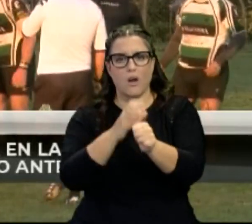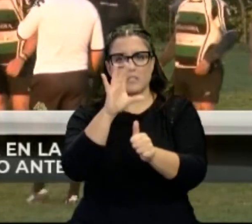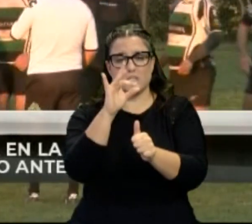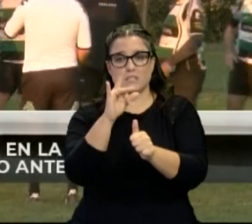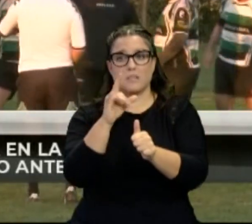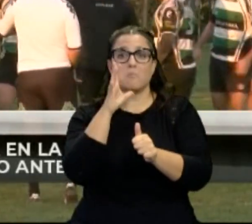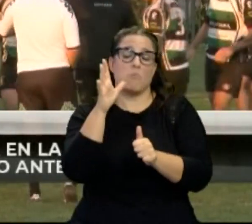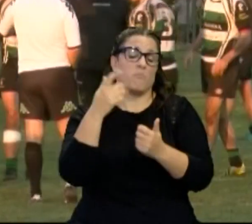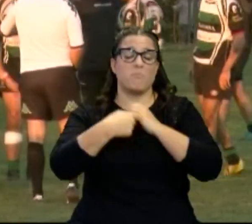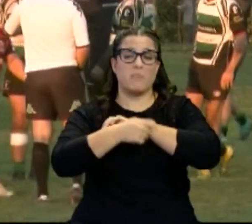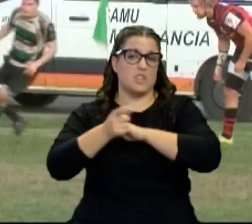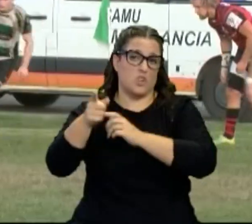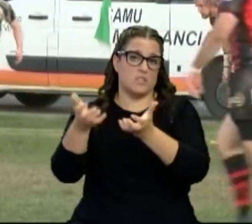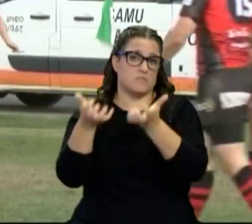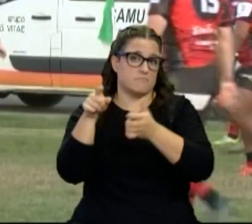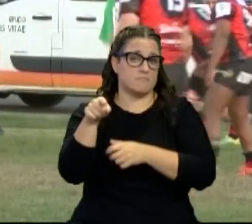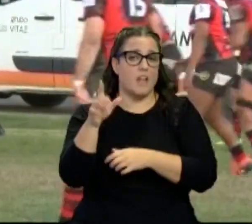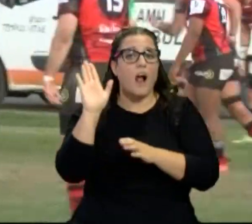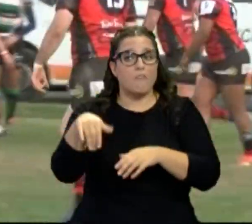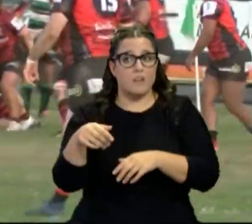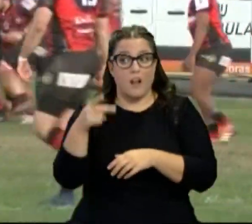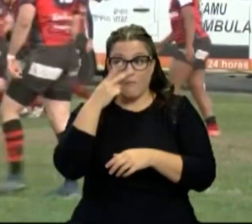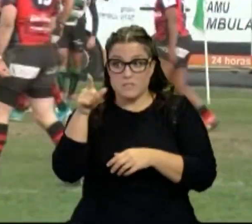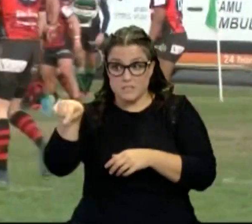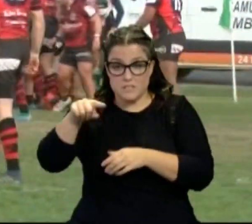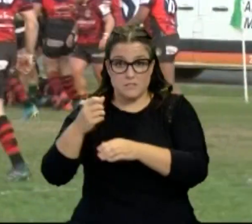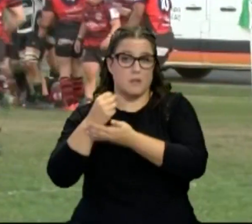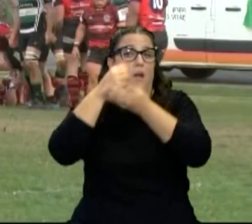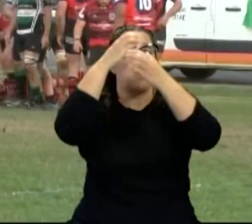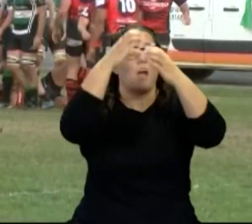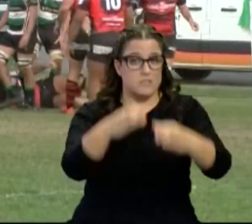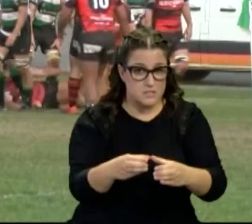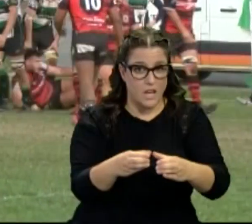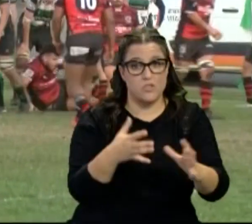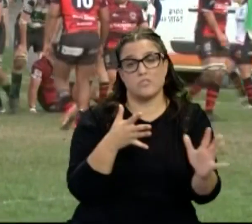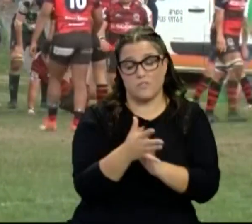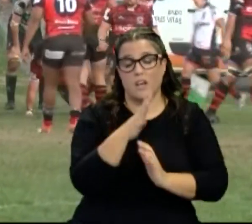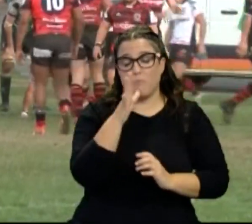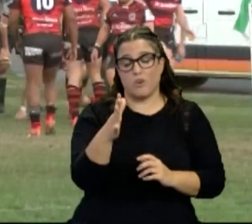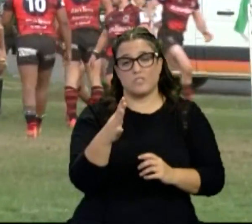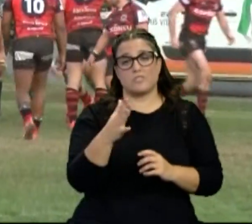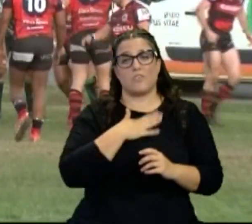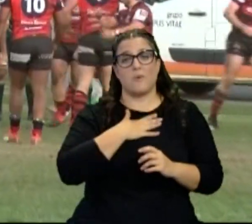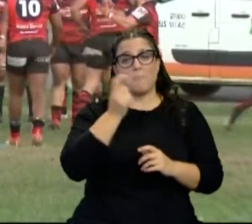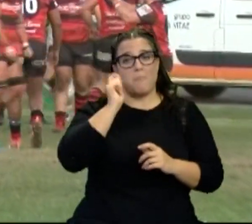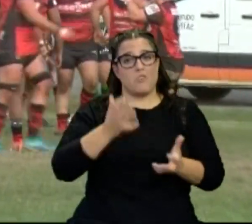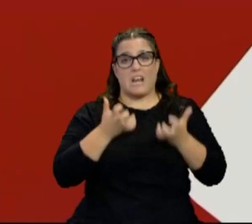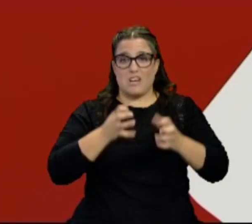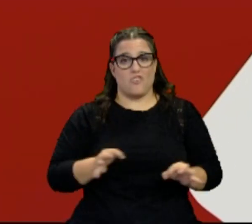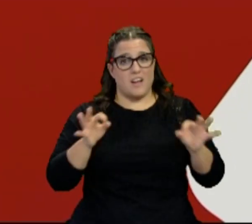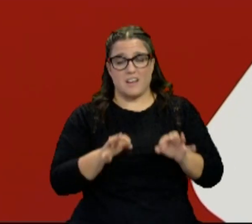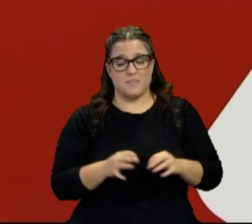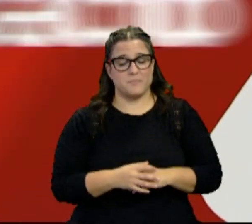como favorito. No en vano, un ensayo visitante en la recta final del partido evitó que la Única estrenara su casillero de victorias.